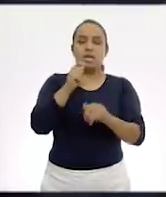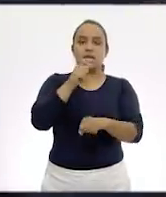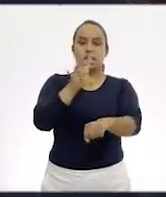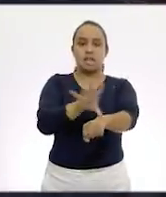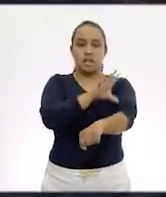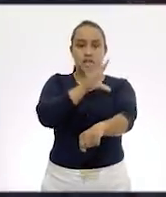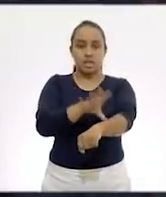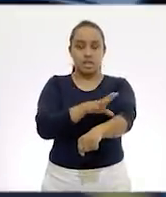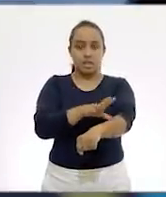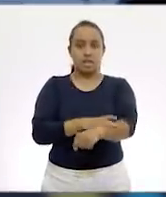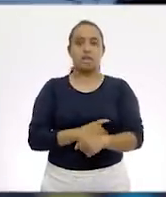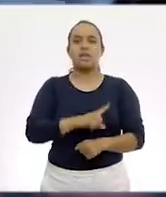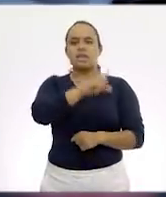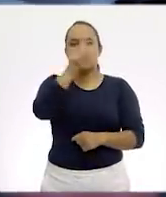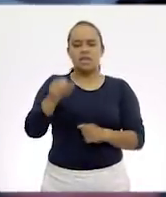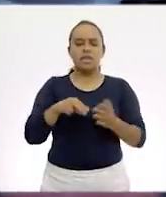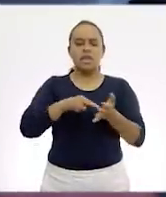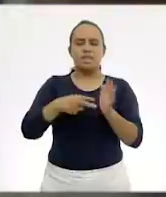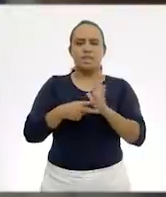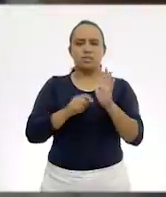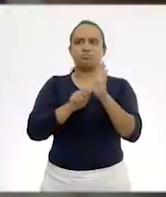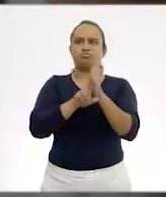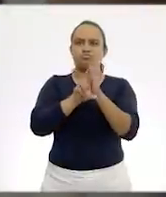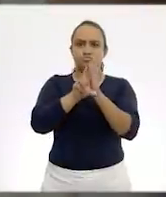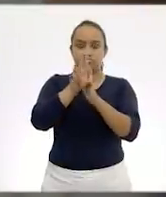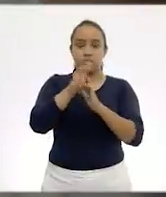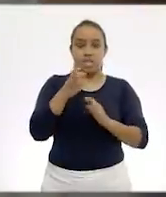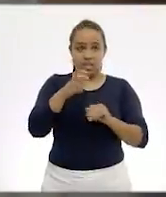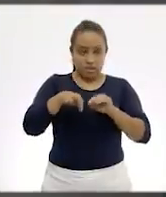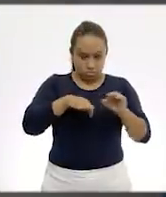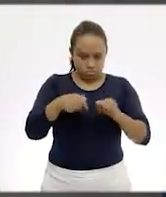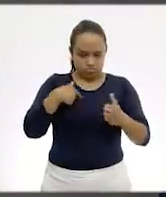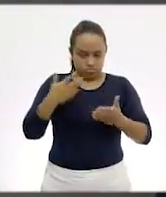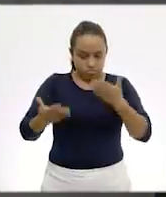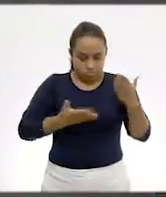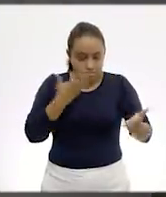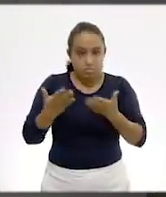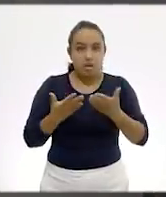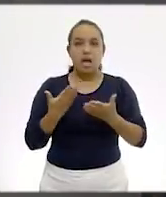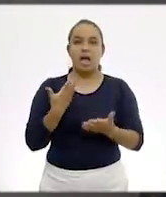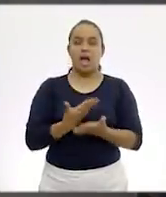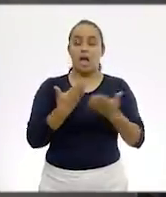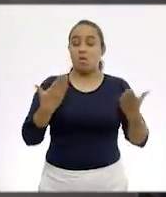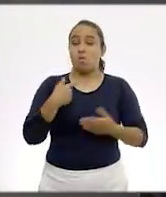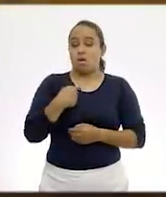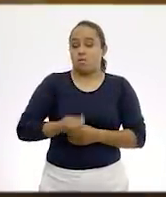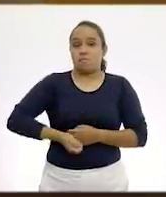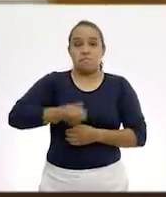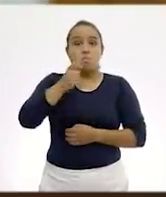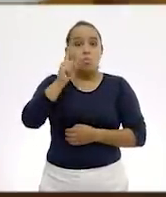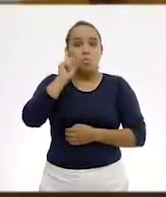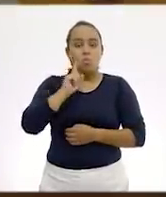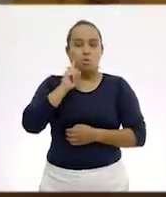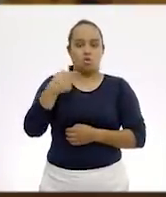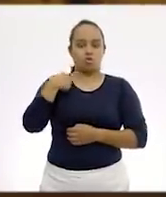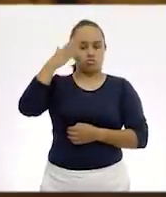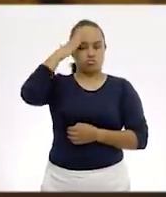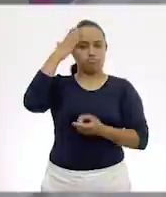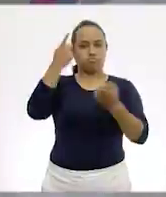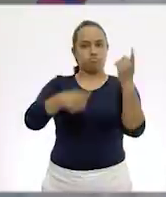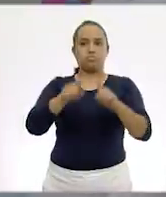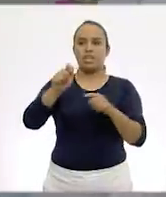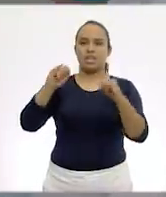y después ingeniería nuclear. Todo ese trabajo y estudio me hicieron ser la primera mujer en dirigir uno de